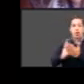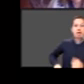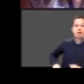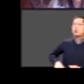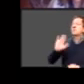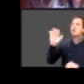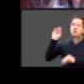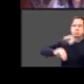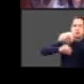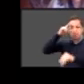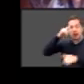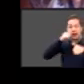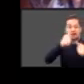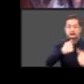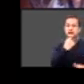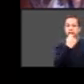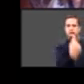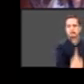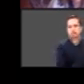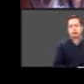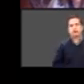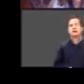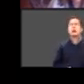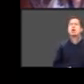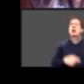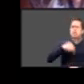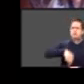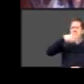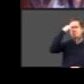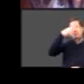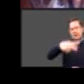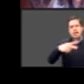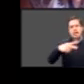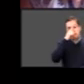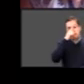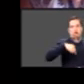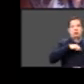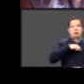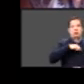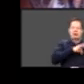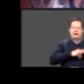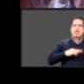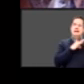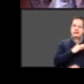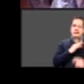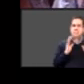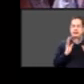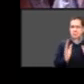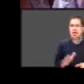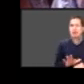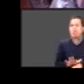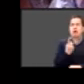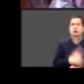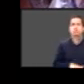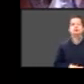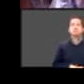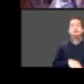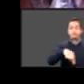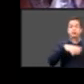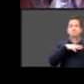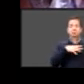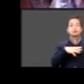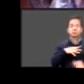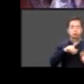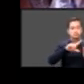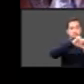mencionaba Maritina al inicio la que sigue por favor ya contamos con una estrategia nacional de atención